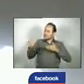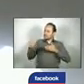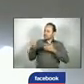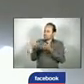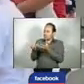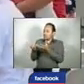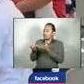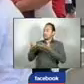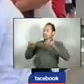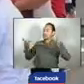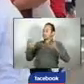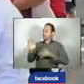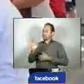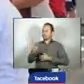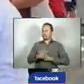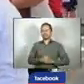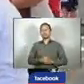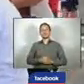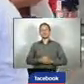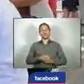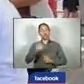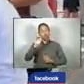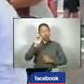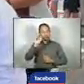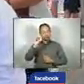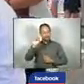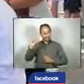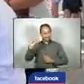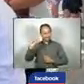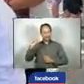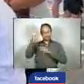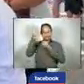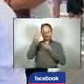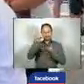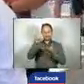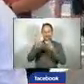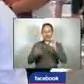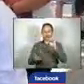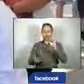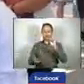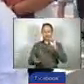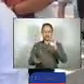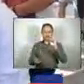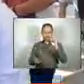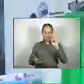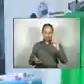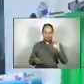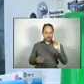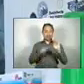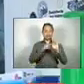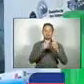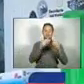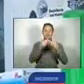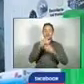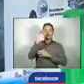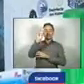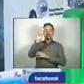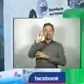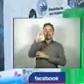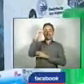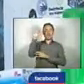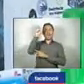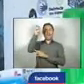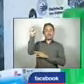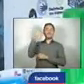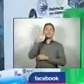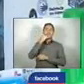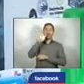de la población. De acuerdo con la Organización Mundial de la Salud, la variante Omicron ya se registra en casi 60 países y